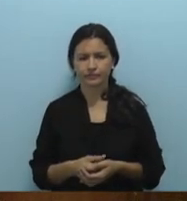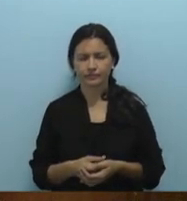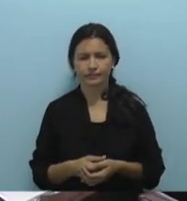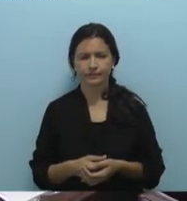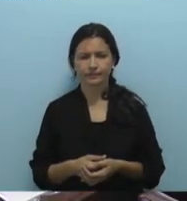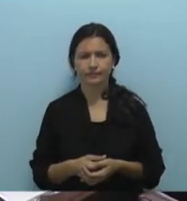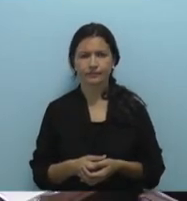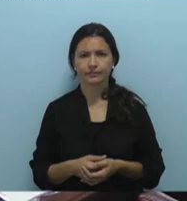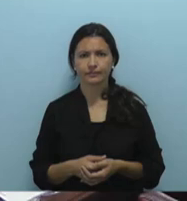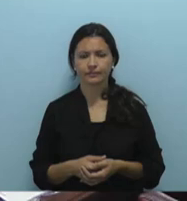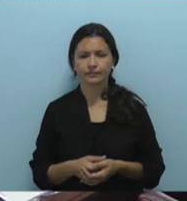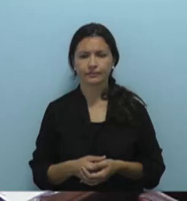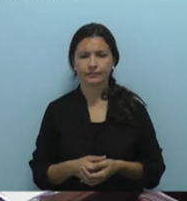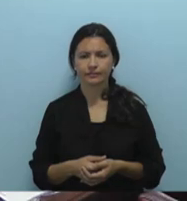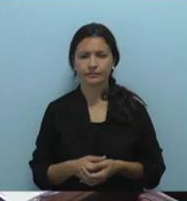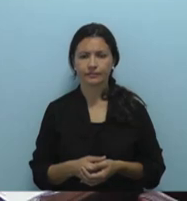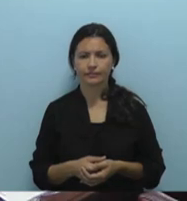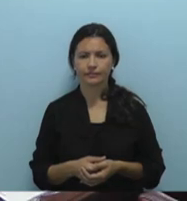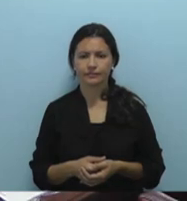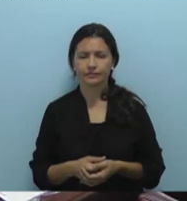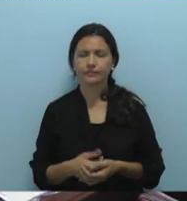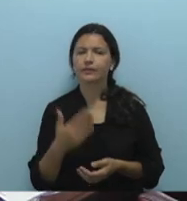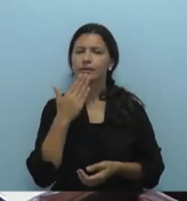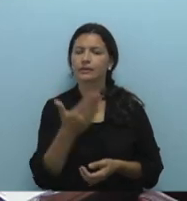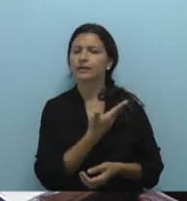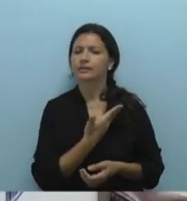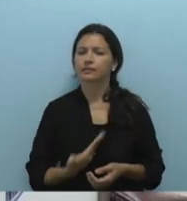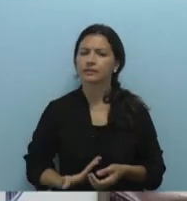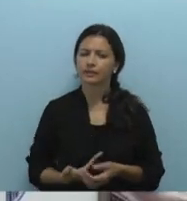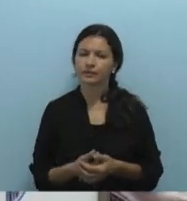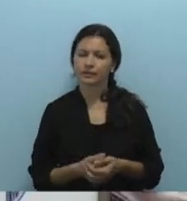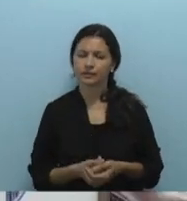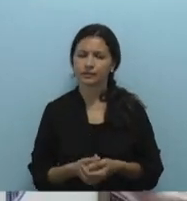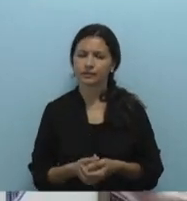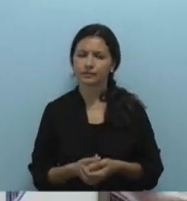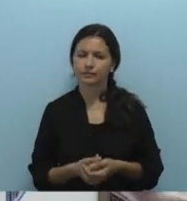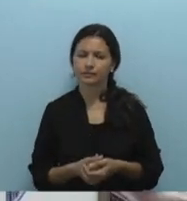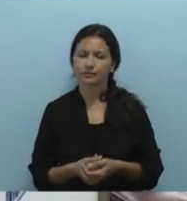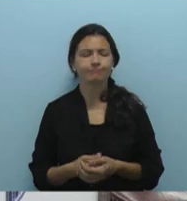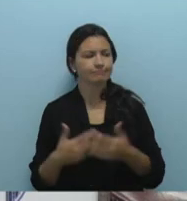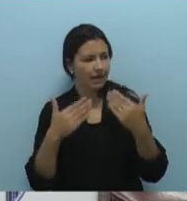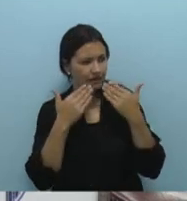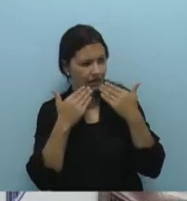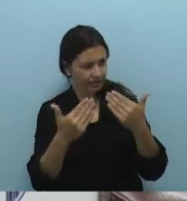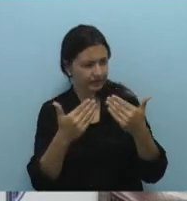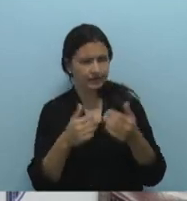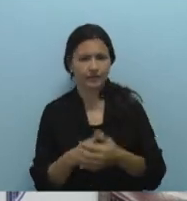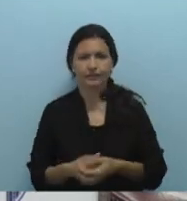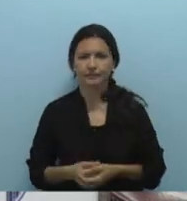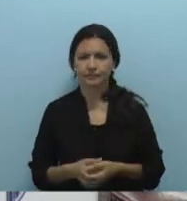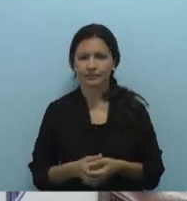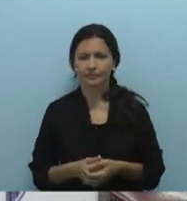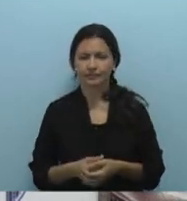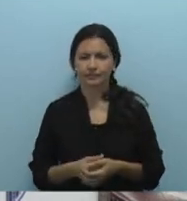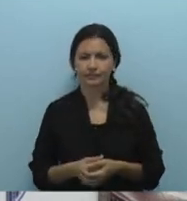Tiene la palabra la diputada María Ximena Sola. Gracias, señora Presidente. Es para agradecer a los diputados que